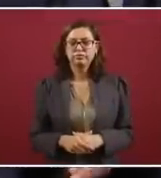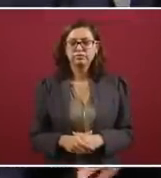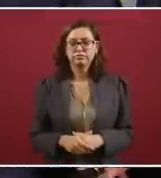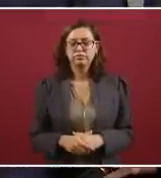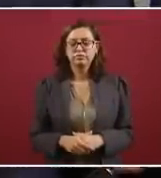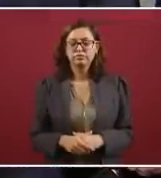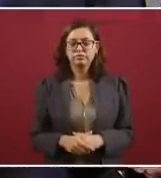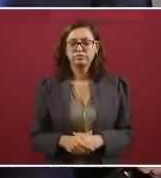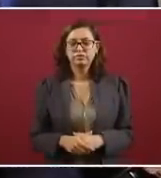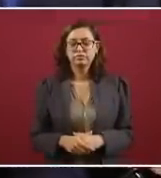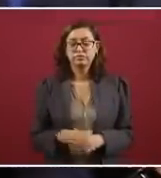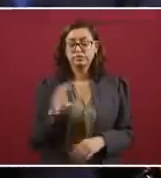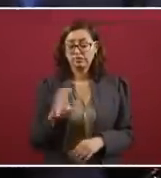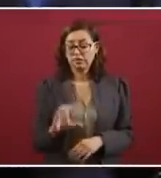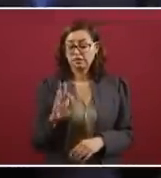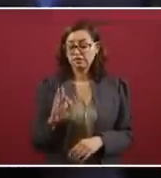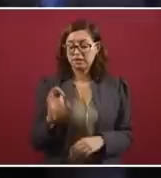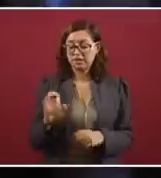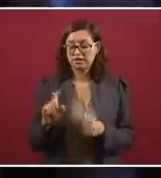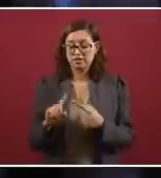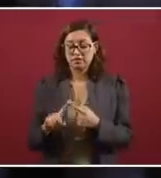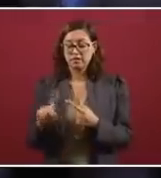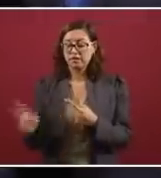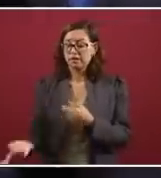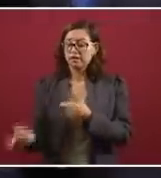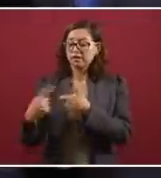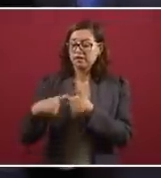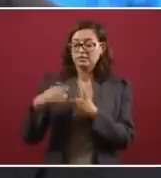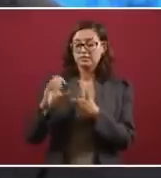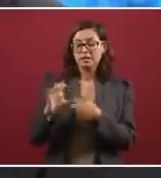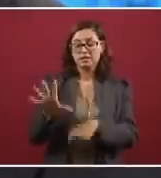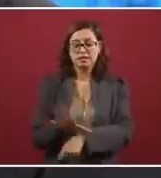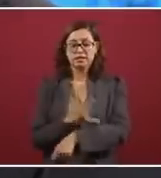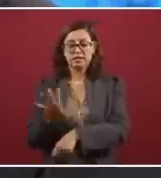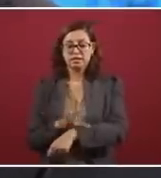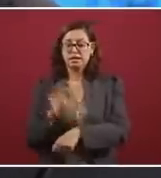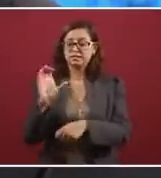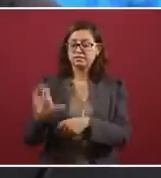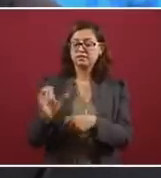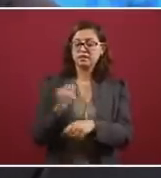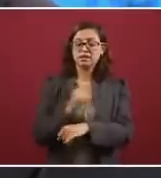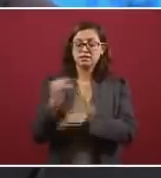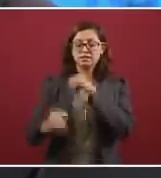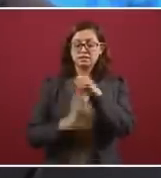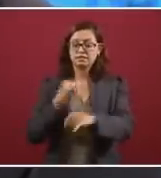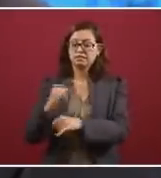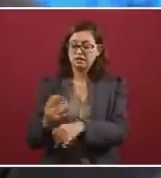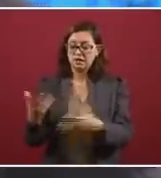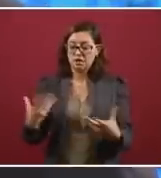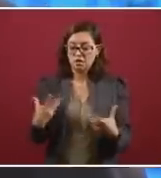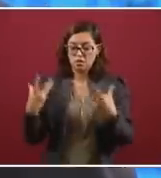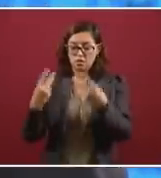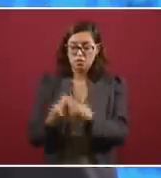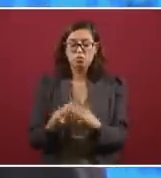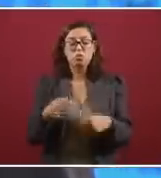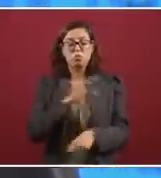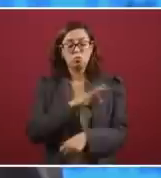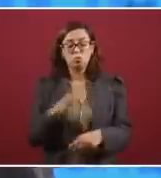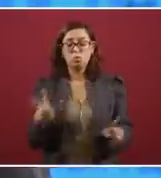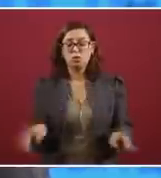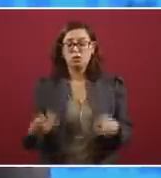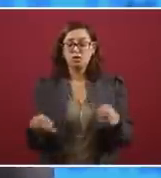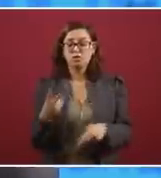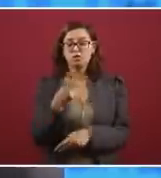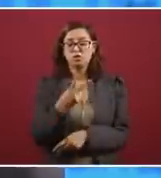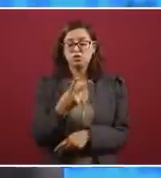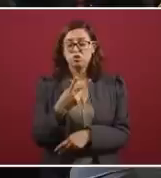a través de sus filiales CFE Energía y CFE Internacional, comercializar alrededor de 8.200 millones de